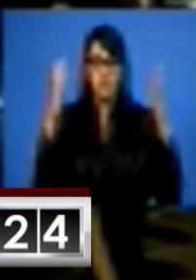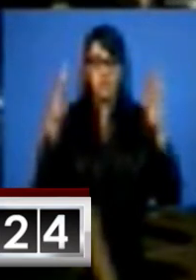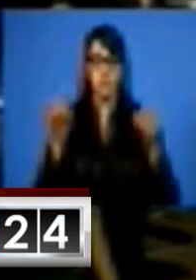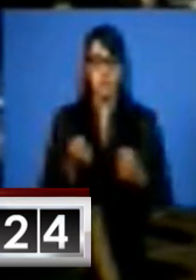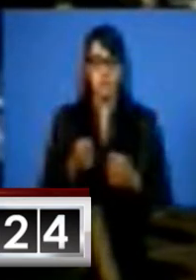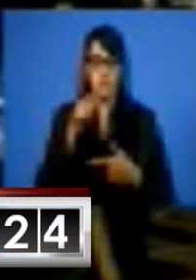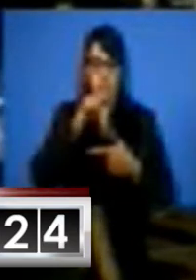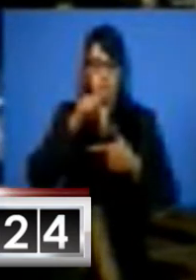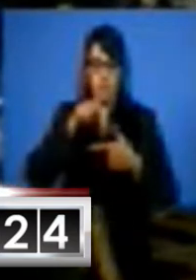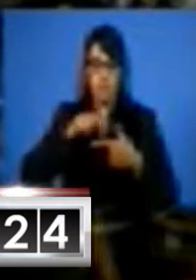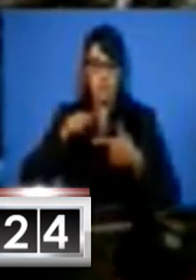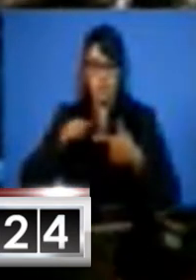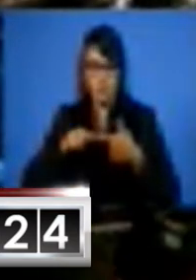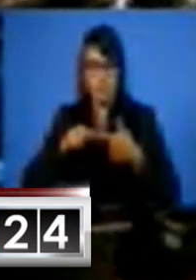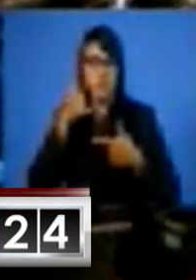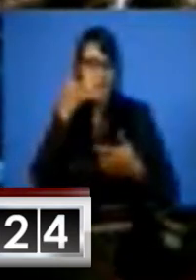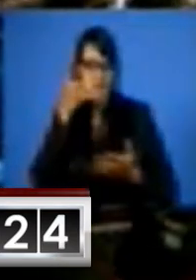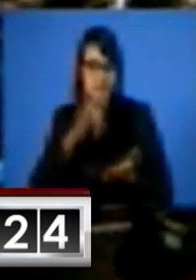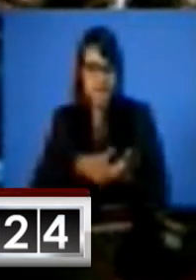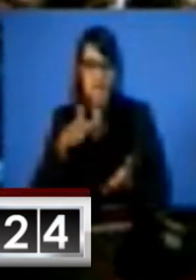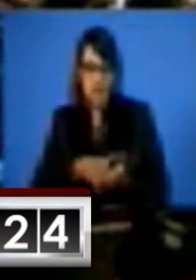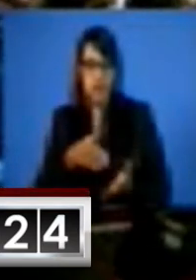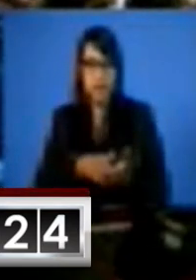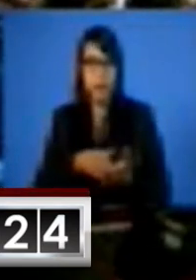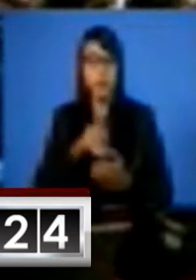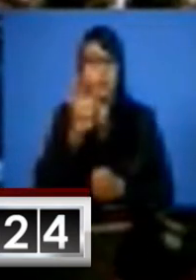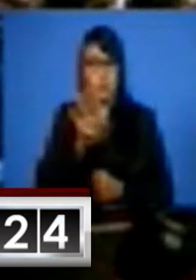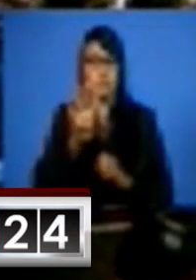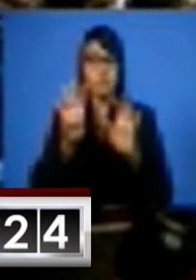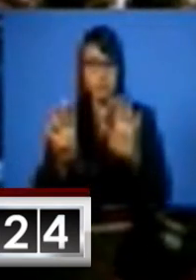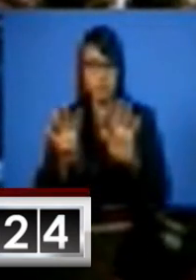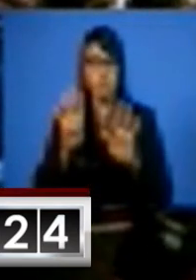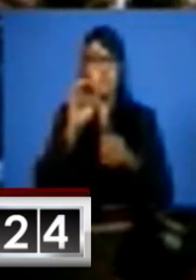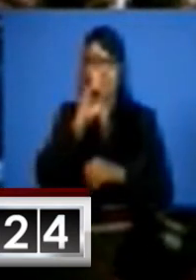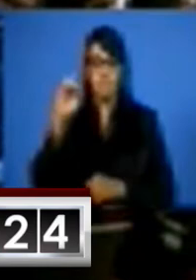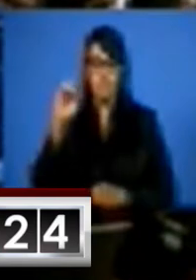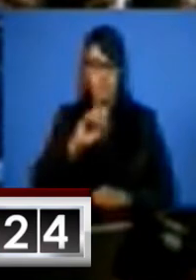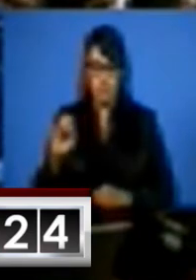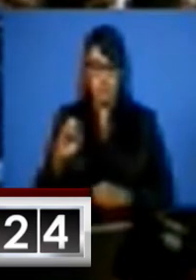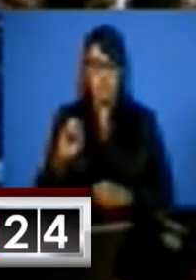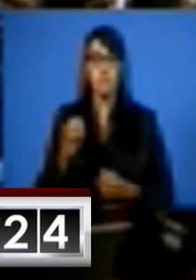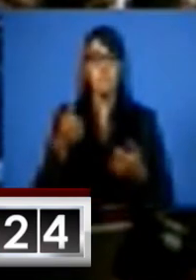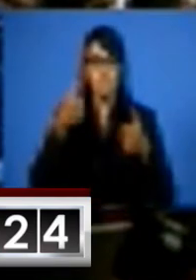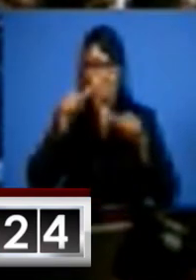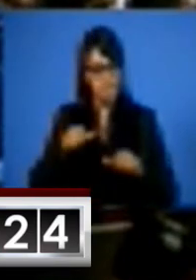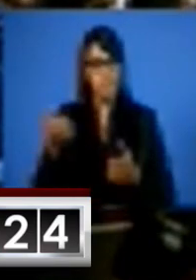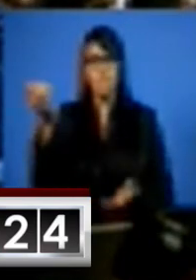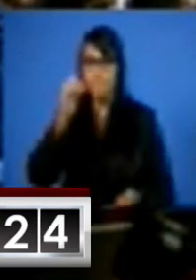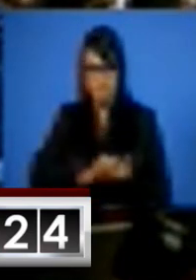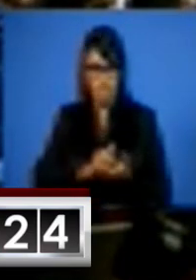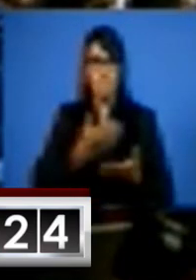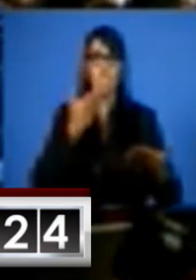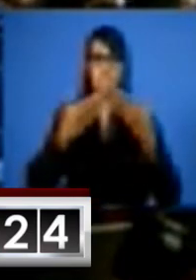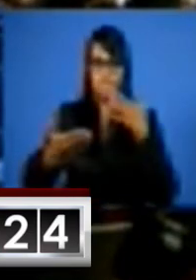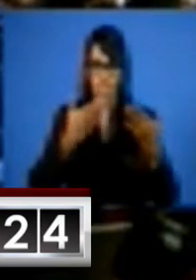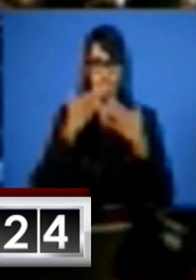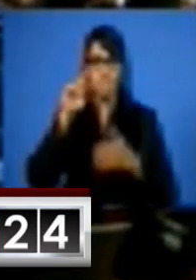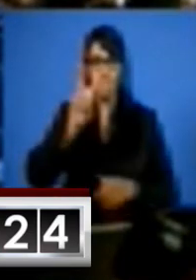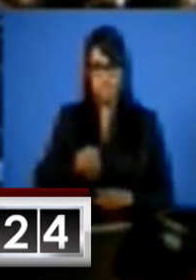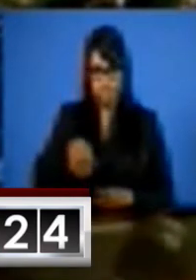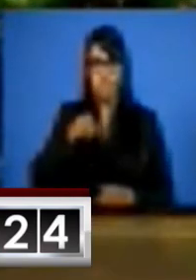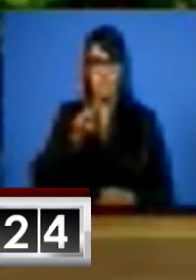y disminuido las extorsiones en un 49 por ciento ratificó que este